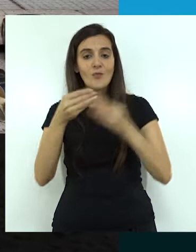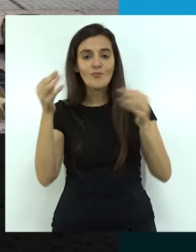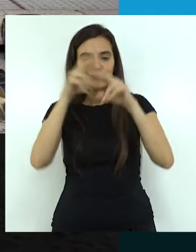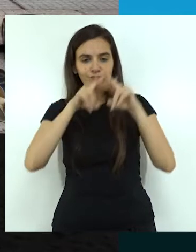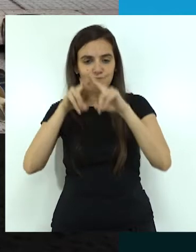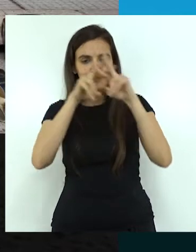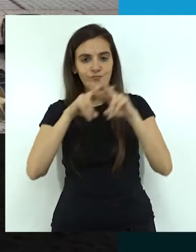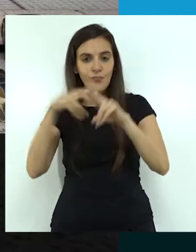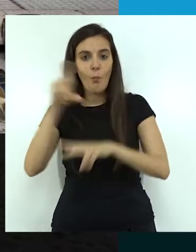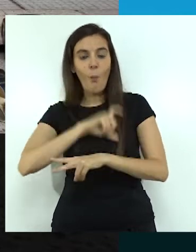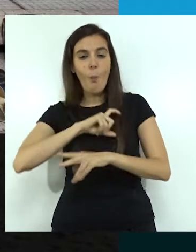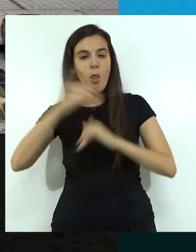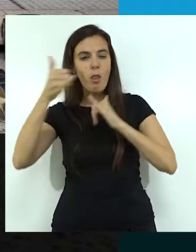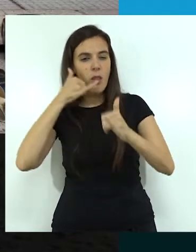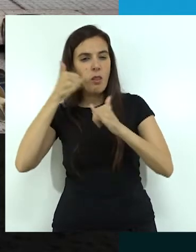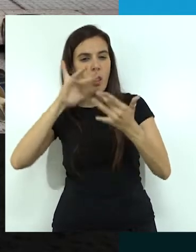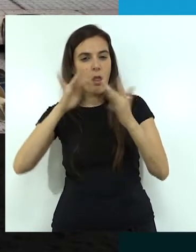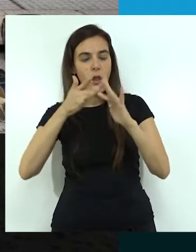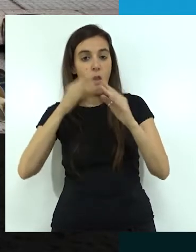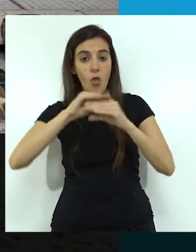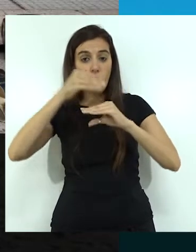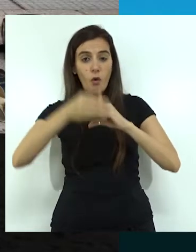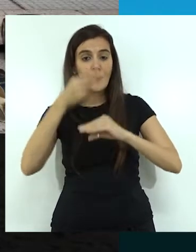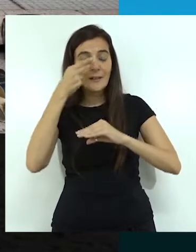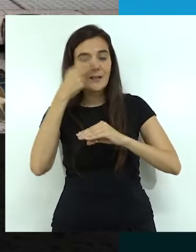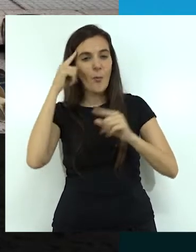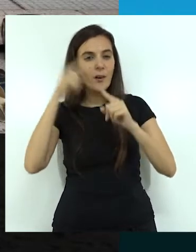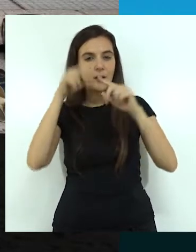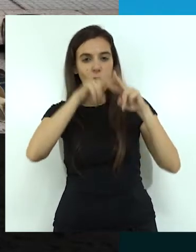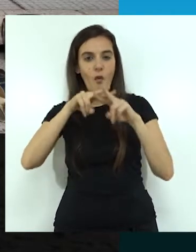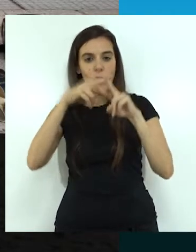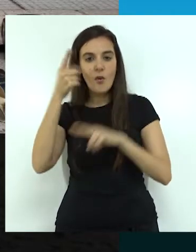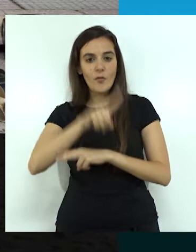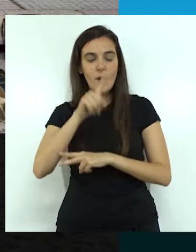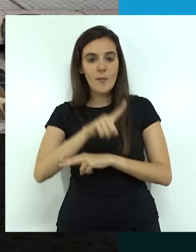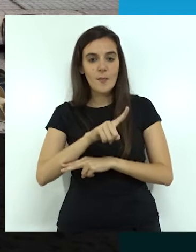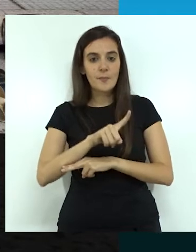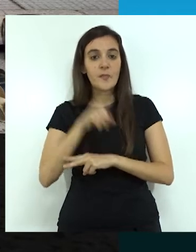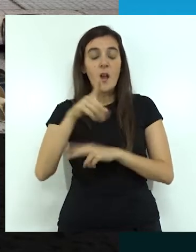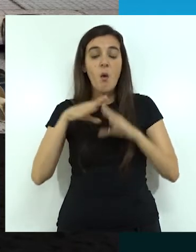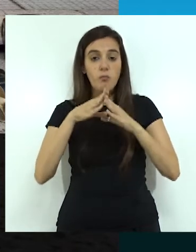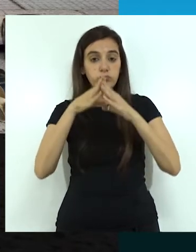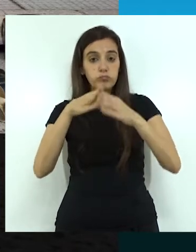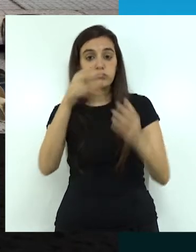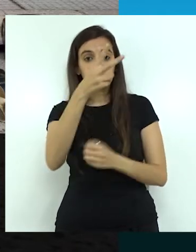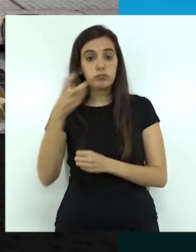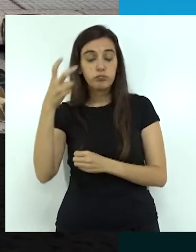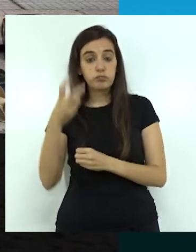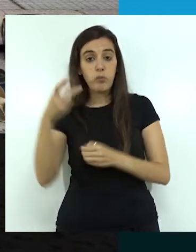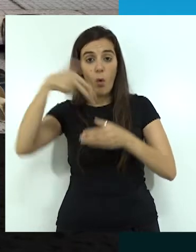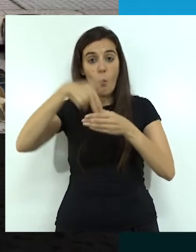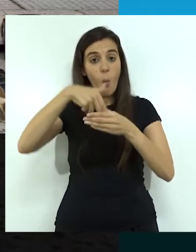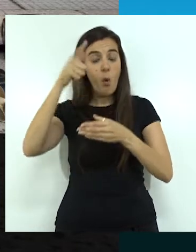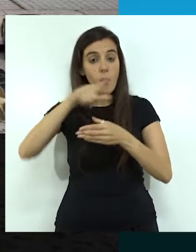numerosa documentación de interés para la investigación siete motores fueraborda más de 200 litros de combustible embarcaciones neumáticas y